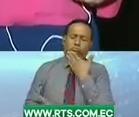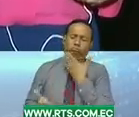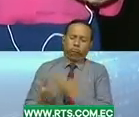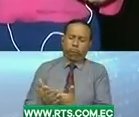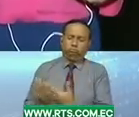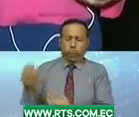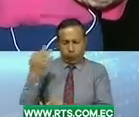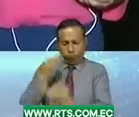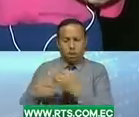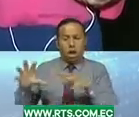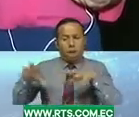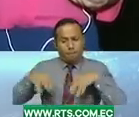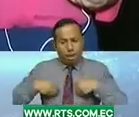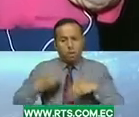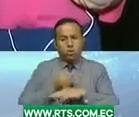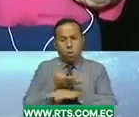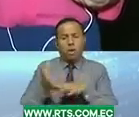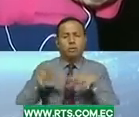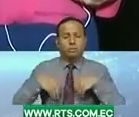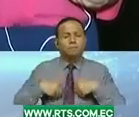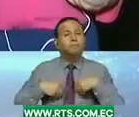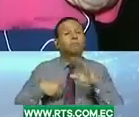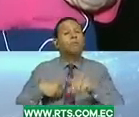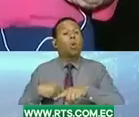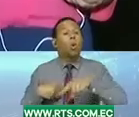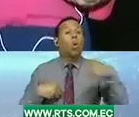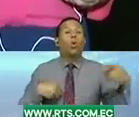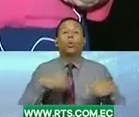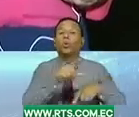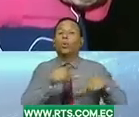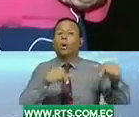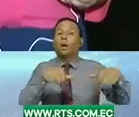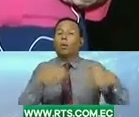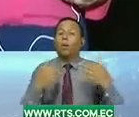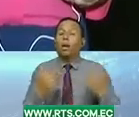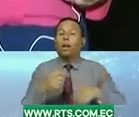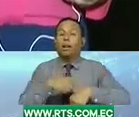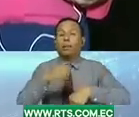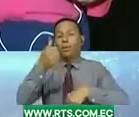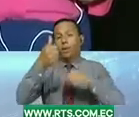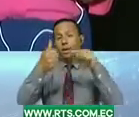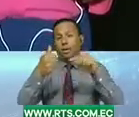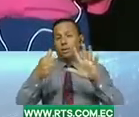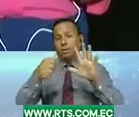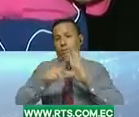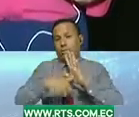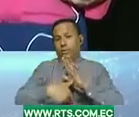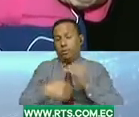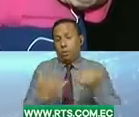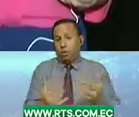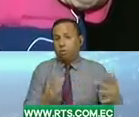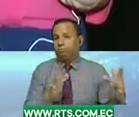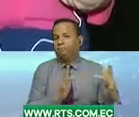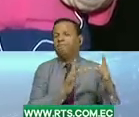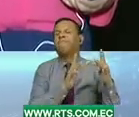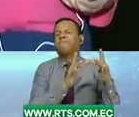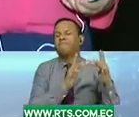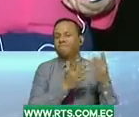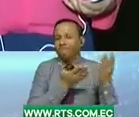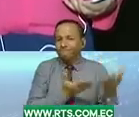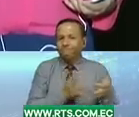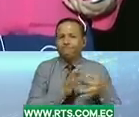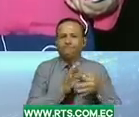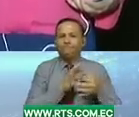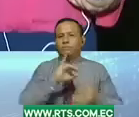precauciones necesarias. Nos trasladamos hasta otro punto de la ciudad cuando son las 22:05 y nos enlazamos rápidamente ya con